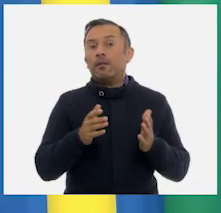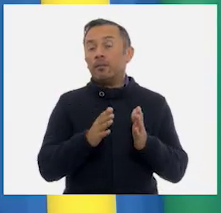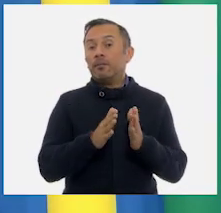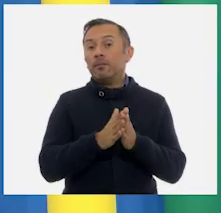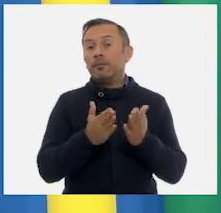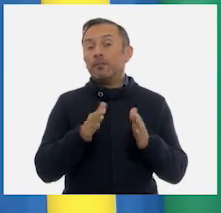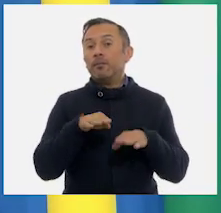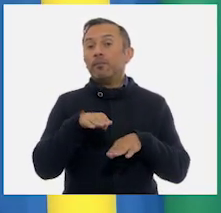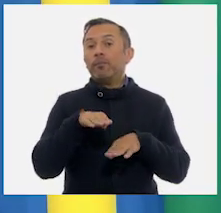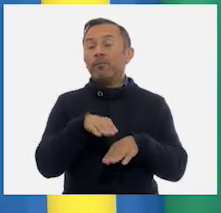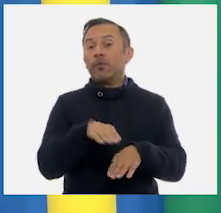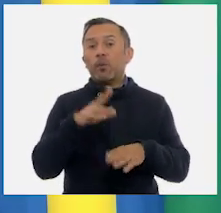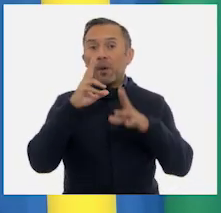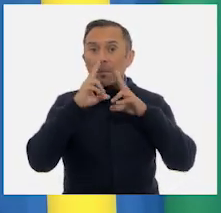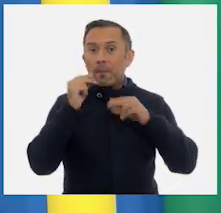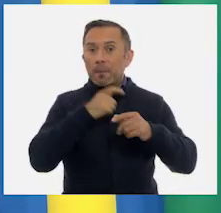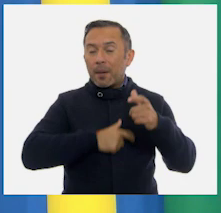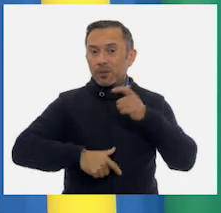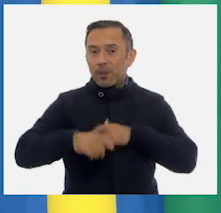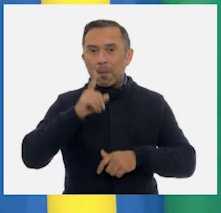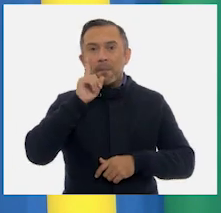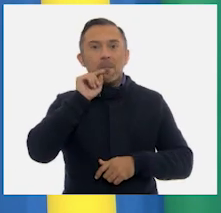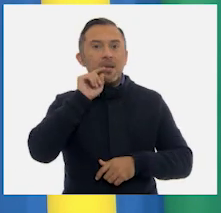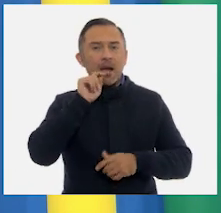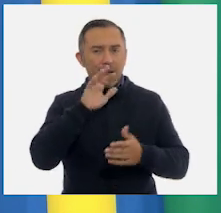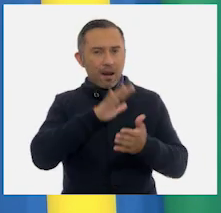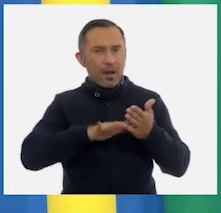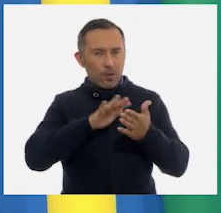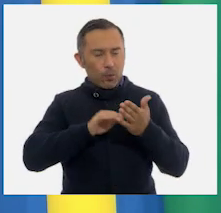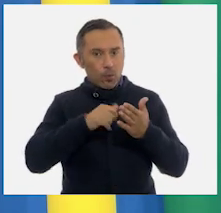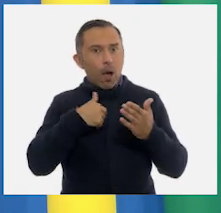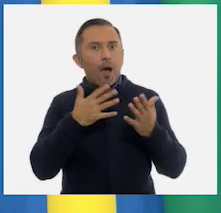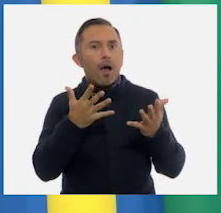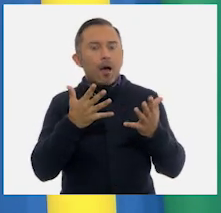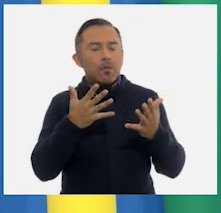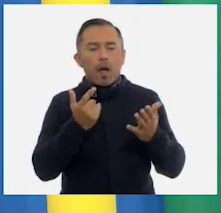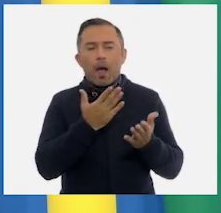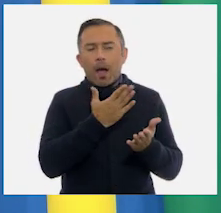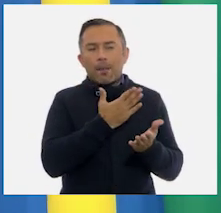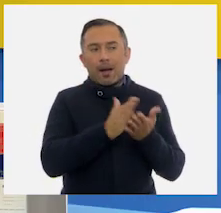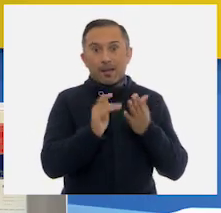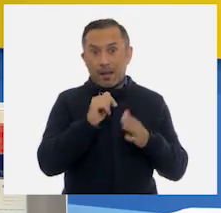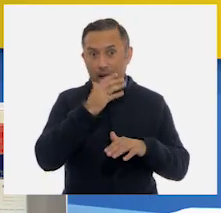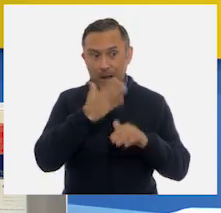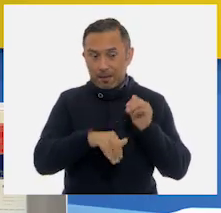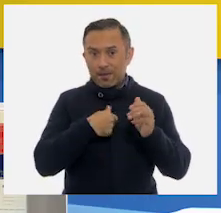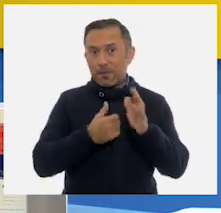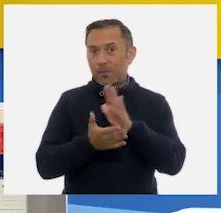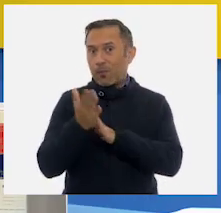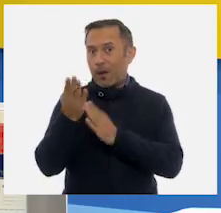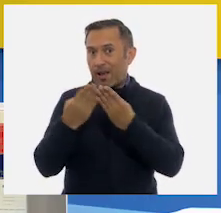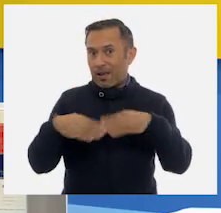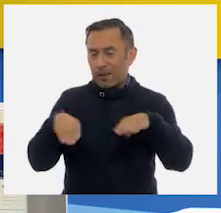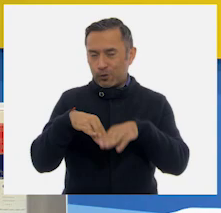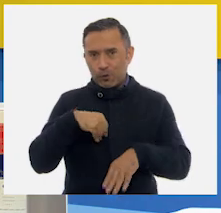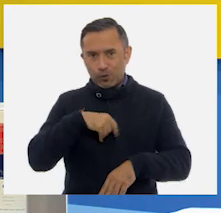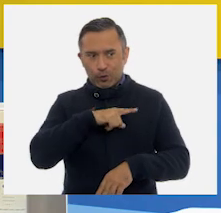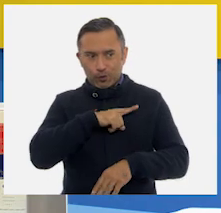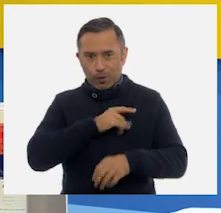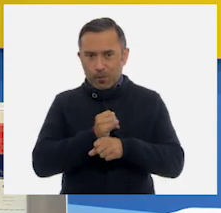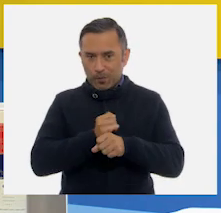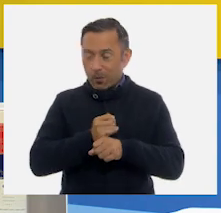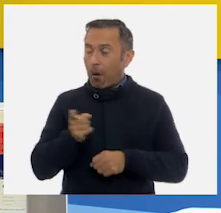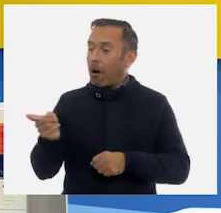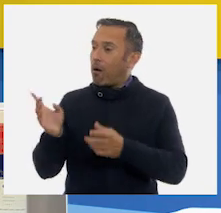Pancho Villa leeremos mañana. De cualquier forma, yo investigaré por mi cuenta al regresar a mi casita. María, me da mucho gusto que digas